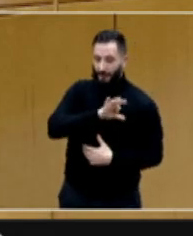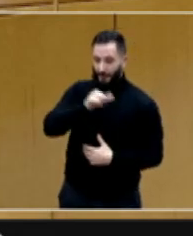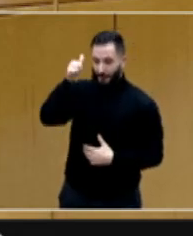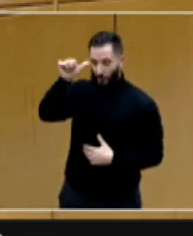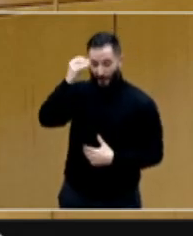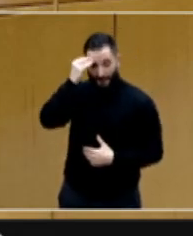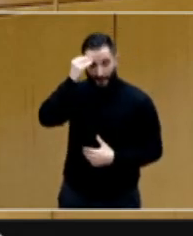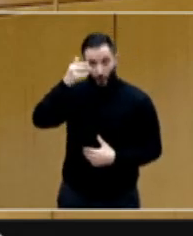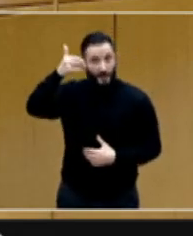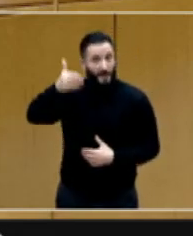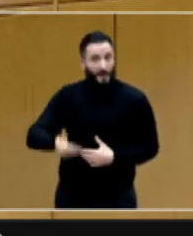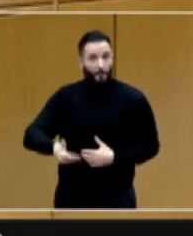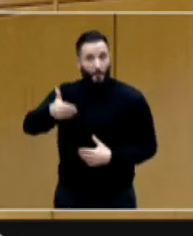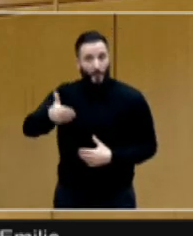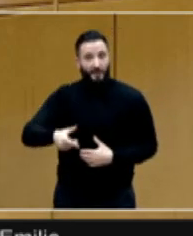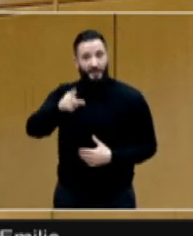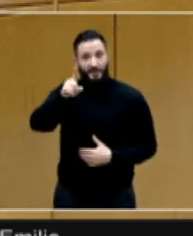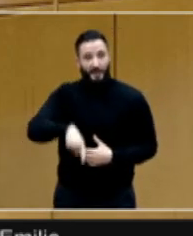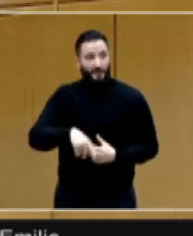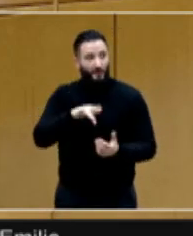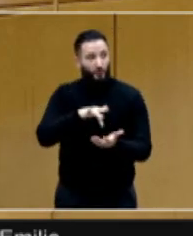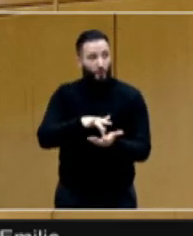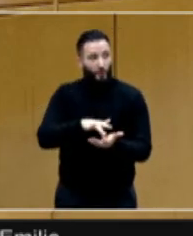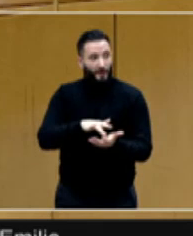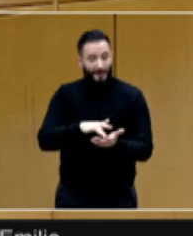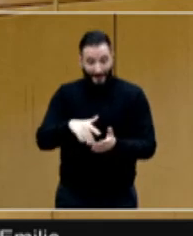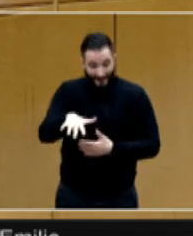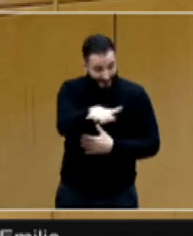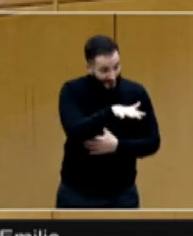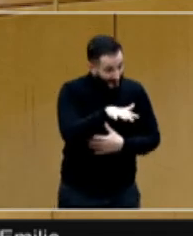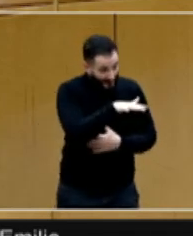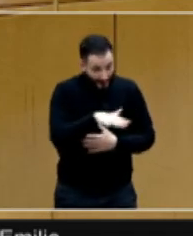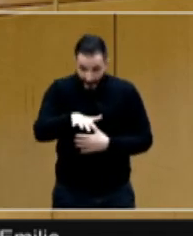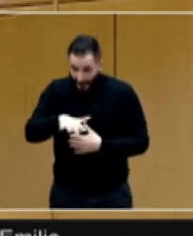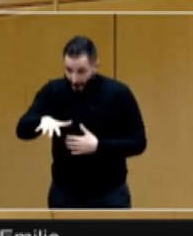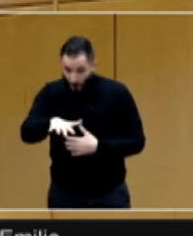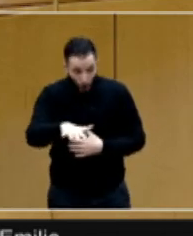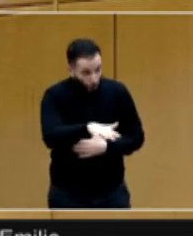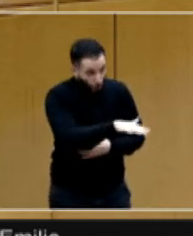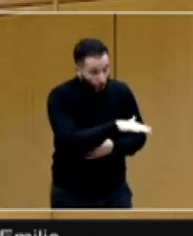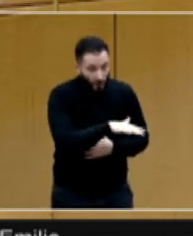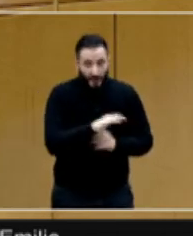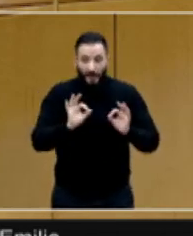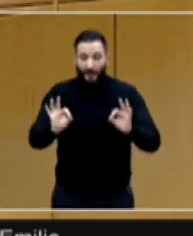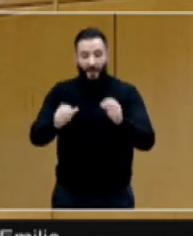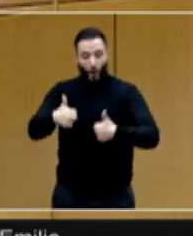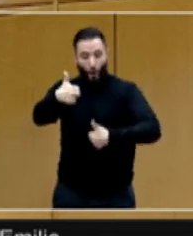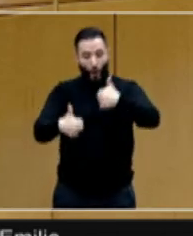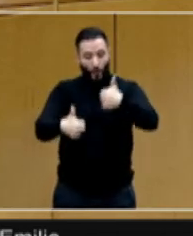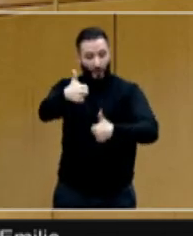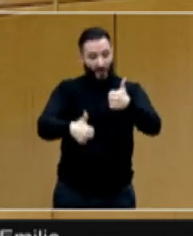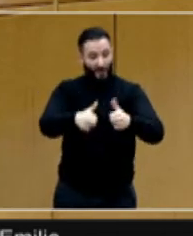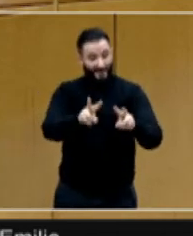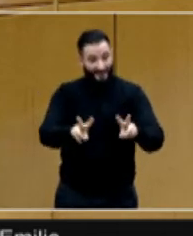es muy importante que hay muy pocos sitios que hagan el temario de oposiciones en lectura